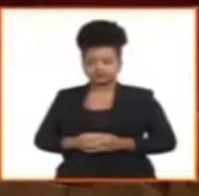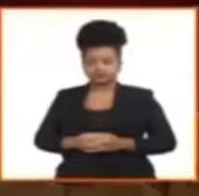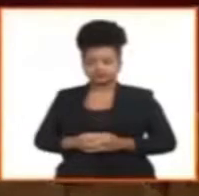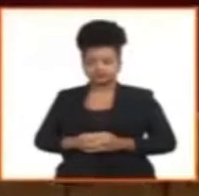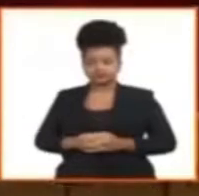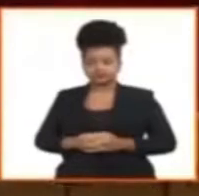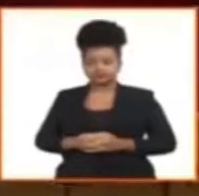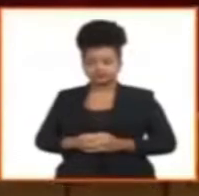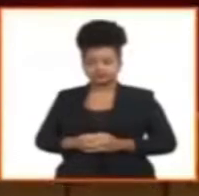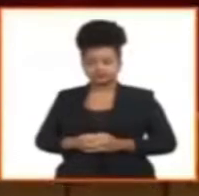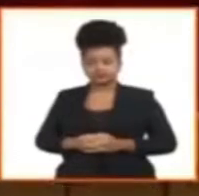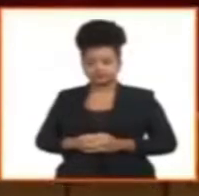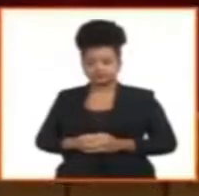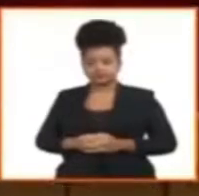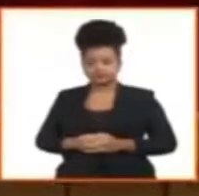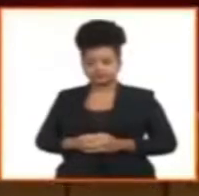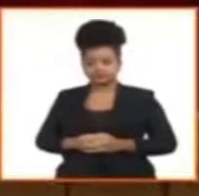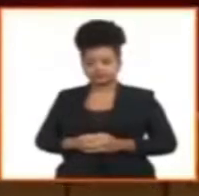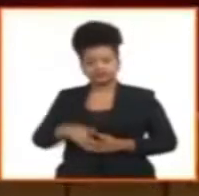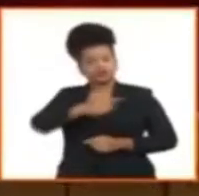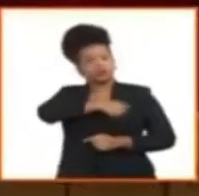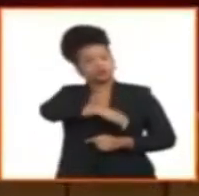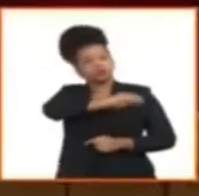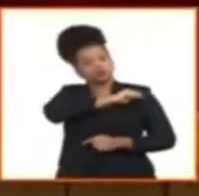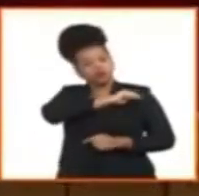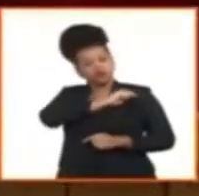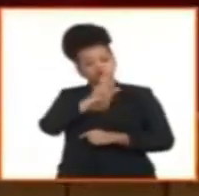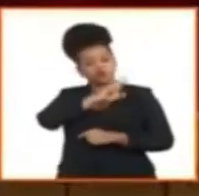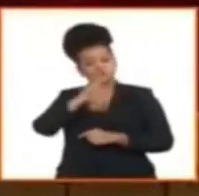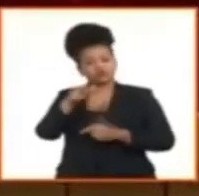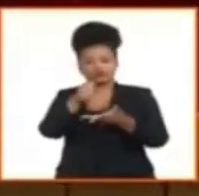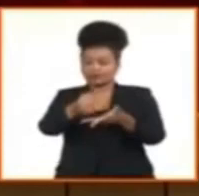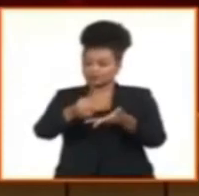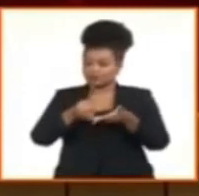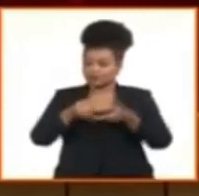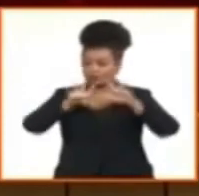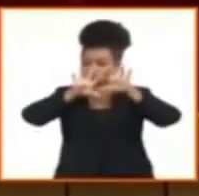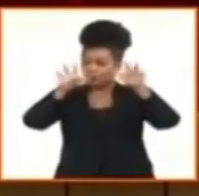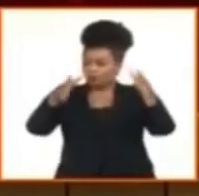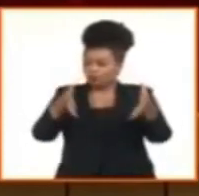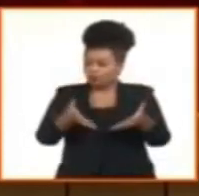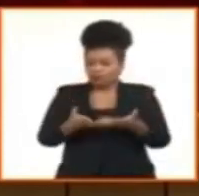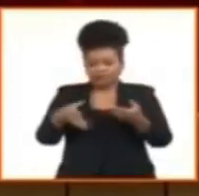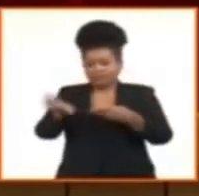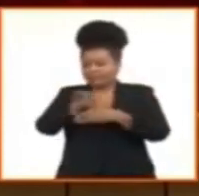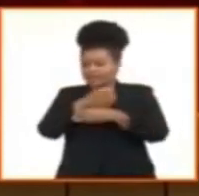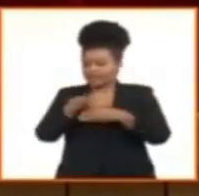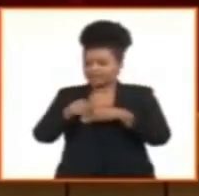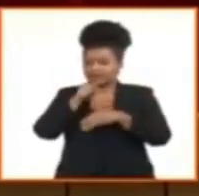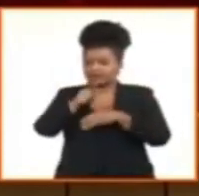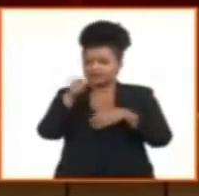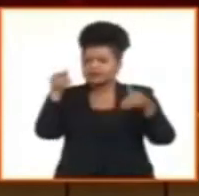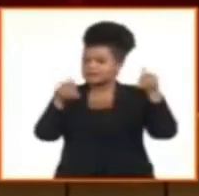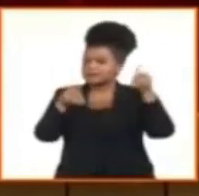La ternura de los pueblos, como se le conoce entre revolucionarios de todo el mundo, tiene una alta cuota de participación en